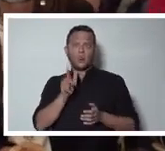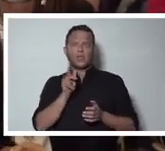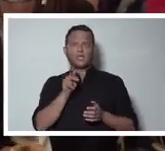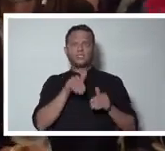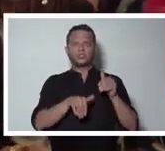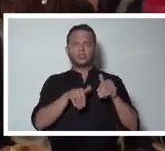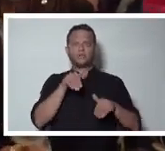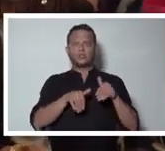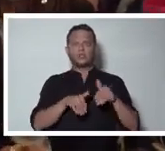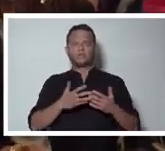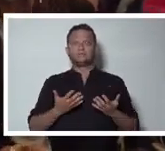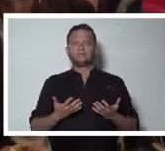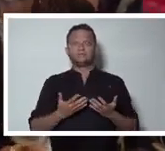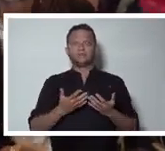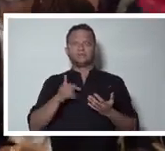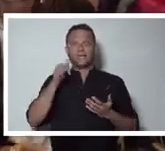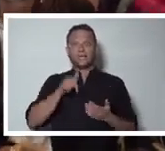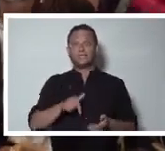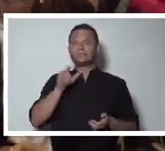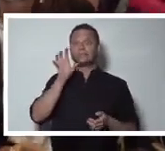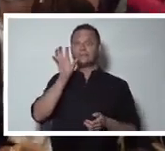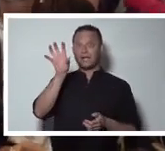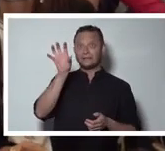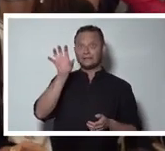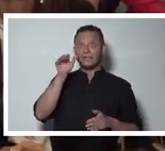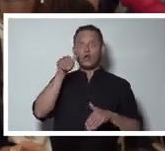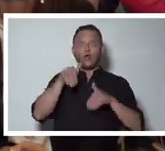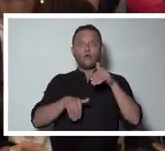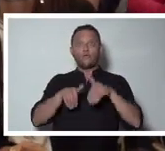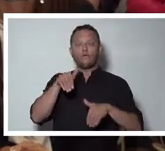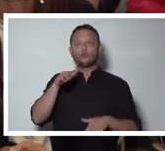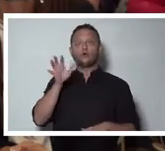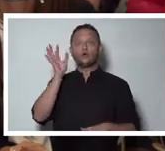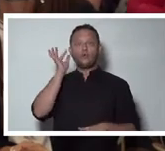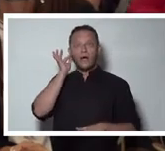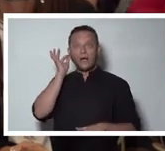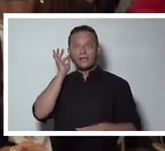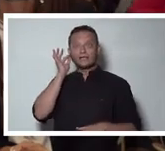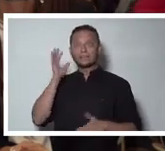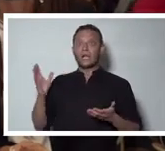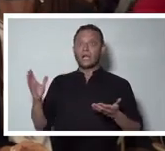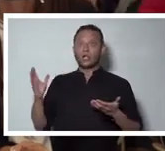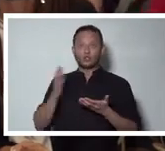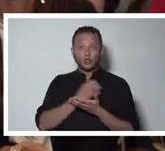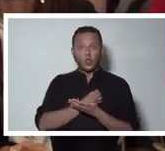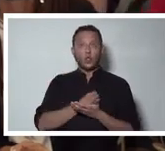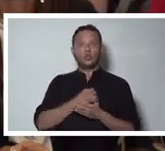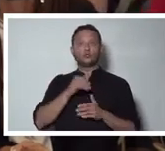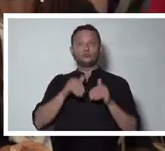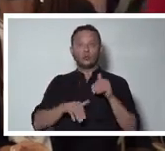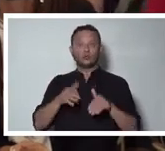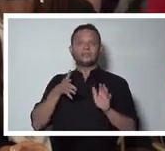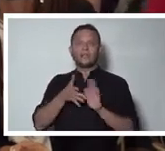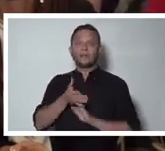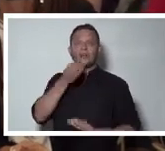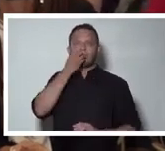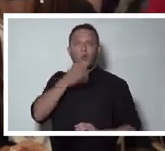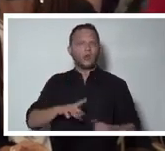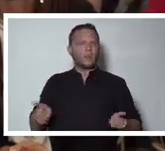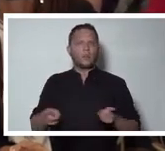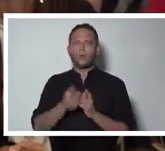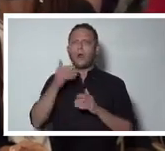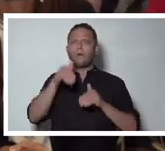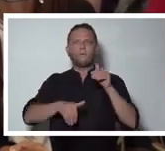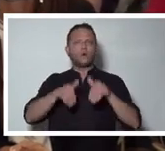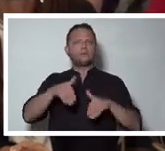votar le decimos que en este país el voto de la las mujeres todos los votos son buenos voten